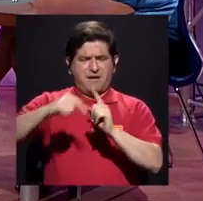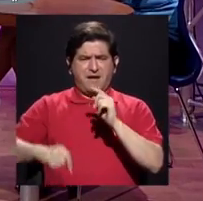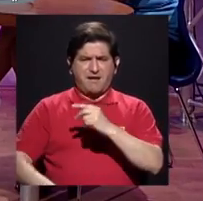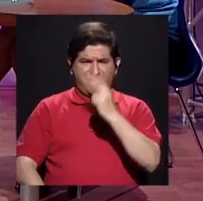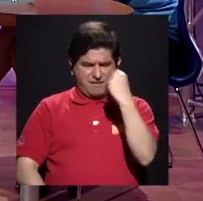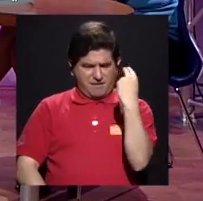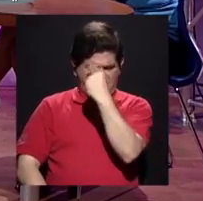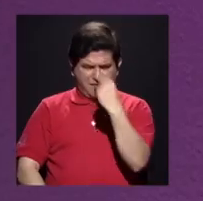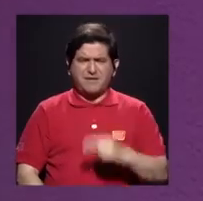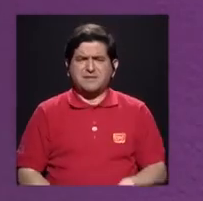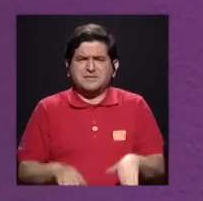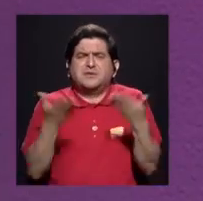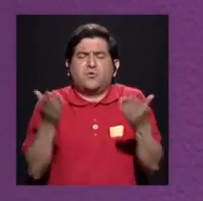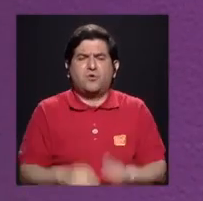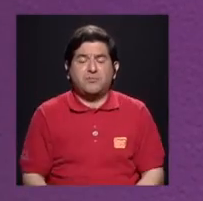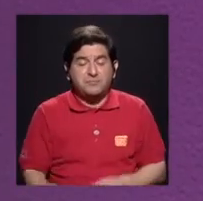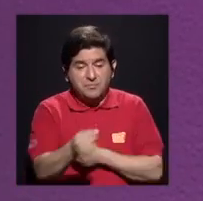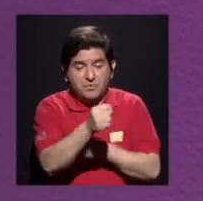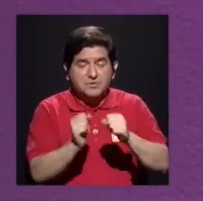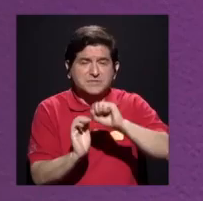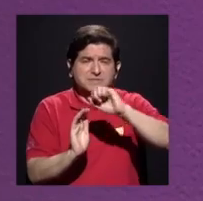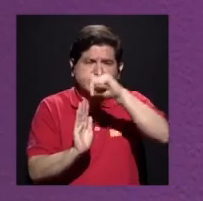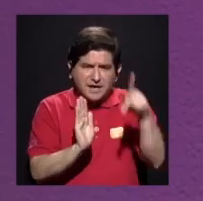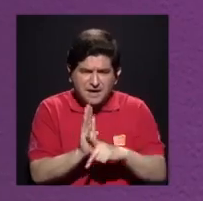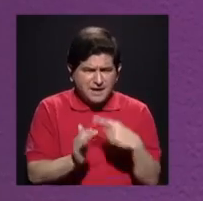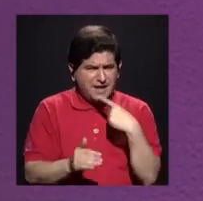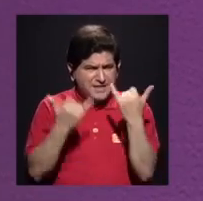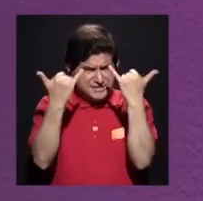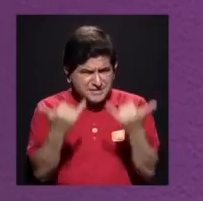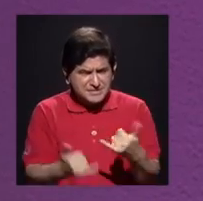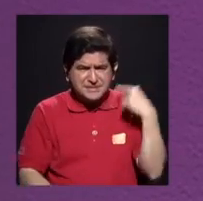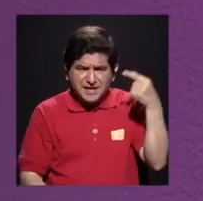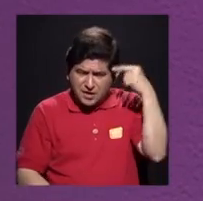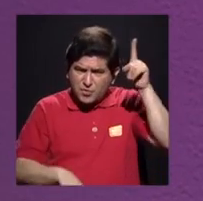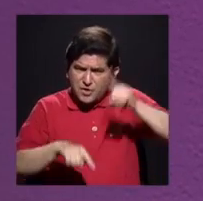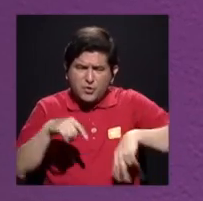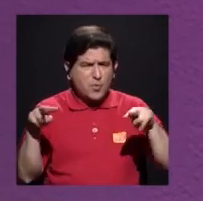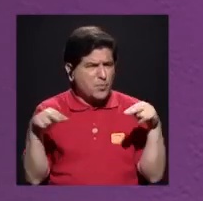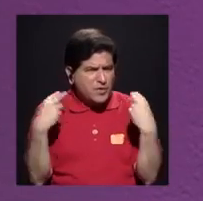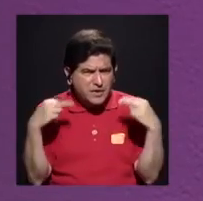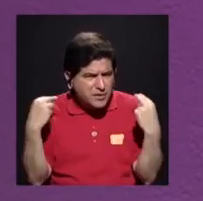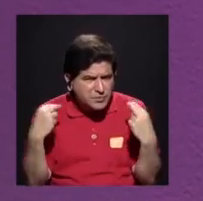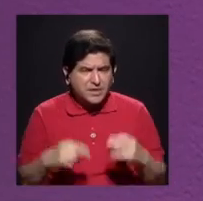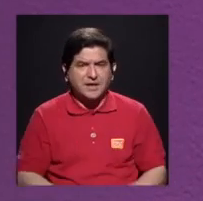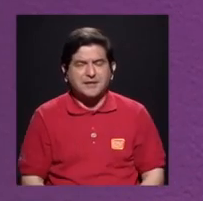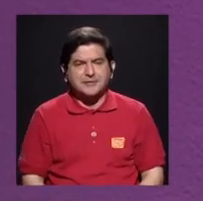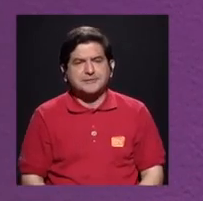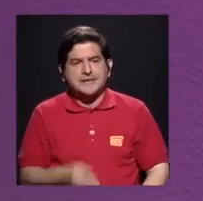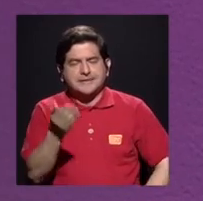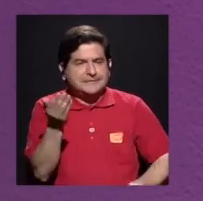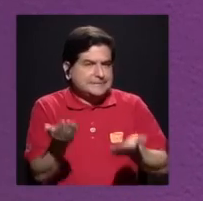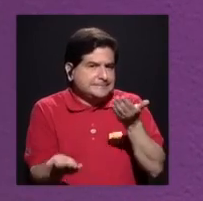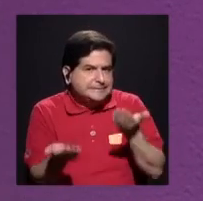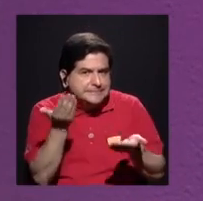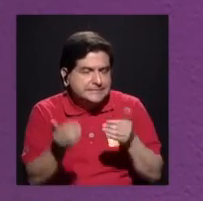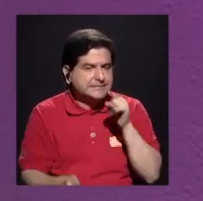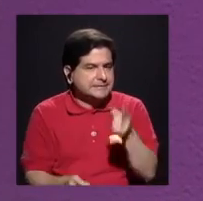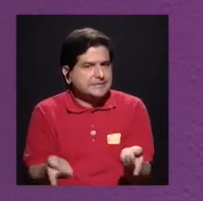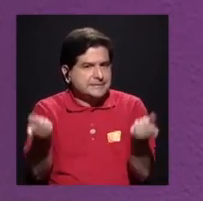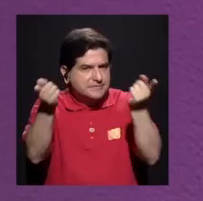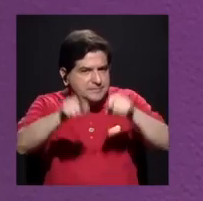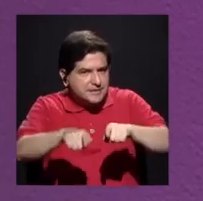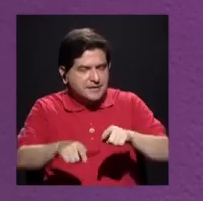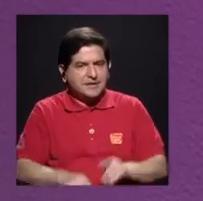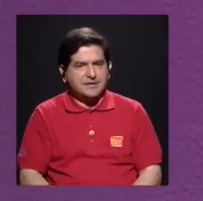ustedes les queda claro la sala cuarta en reiteradas ocasiones ha indicado que el estado no puede ser neutral y si tal vez como para hablar